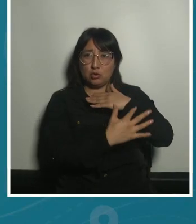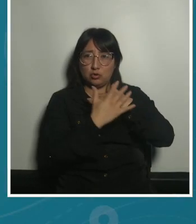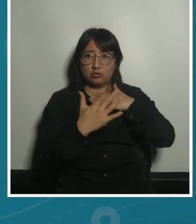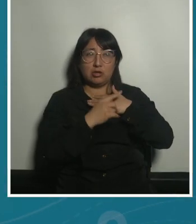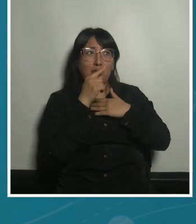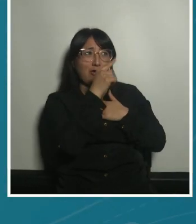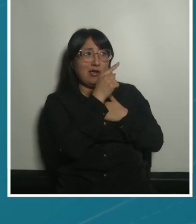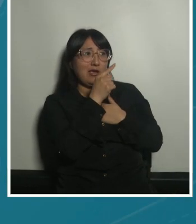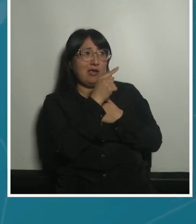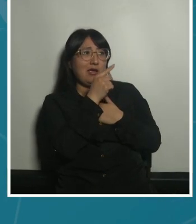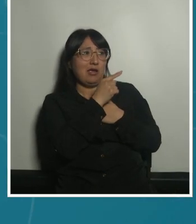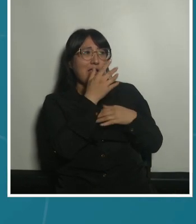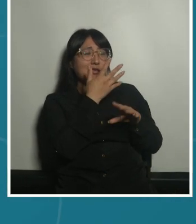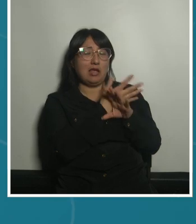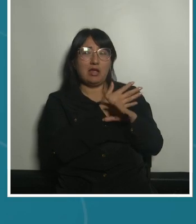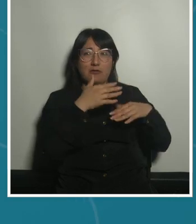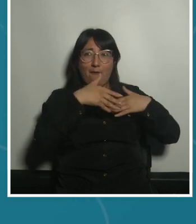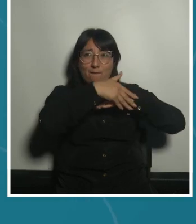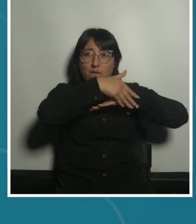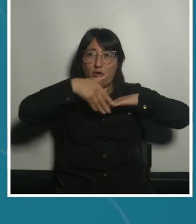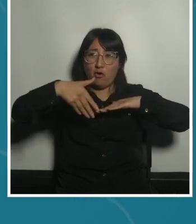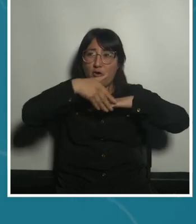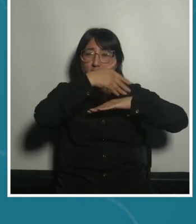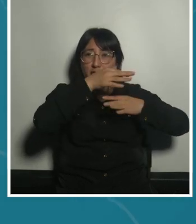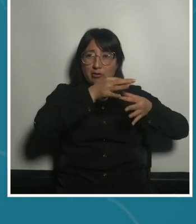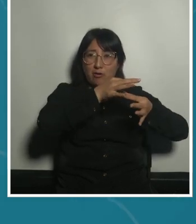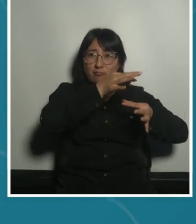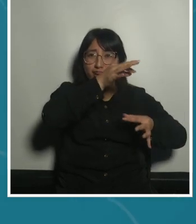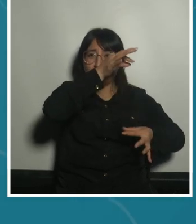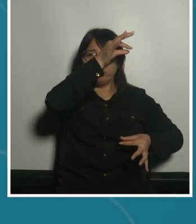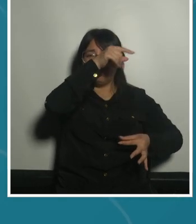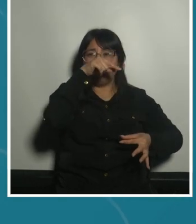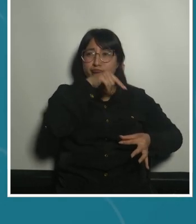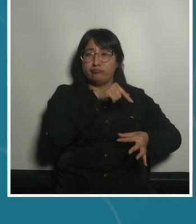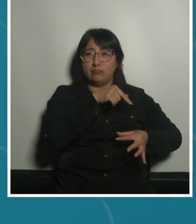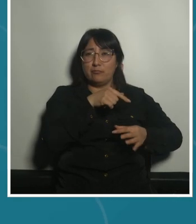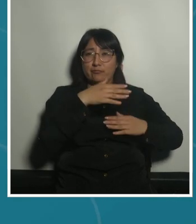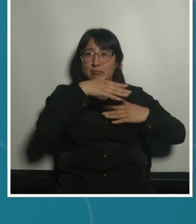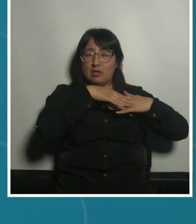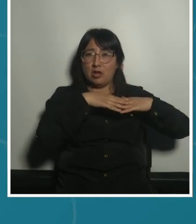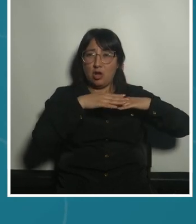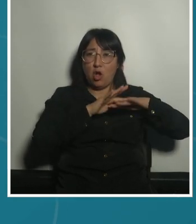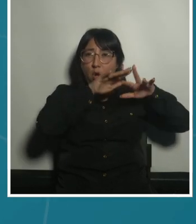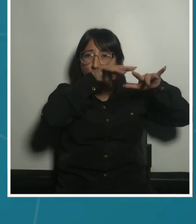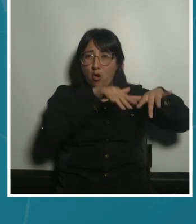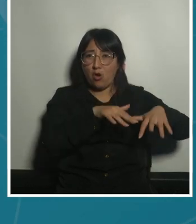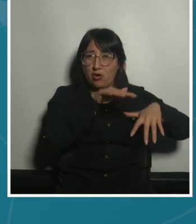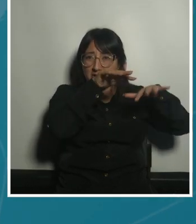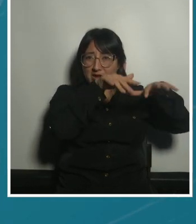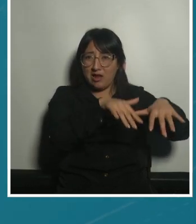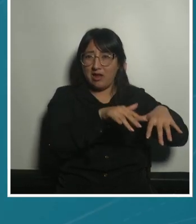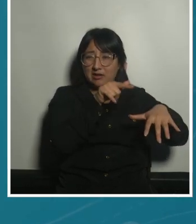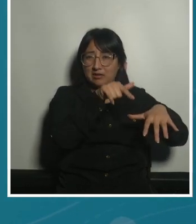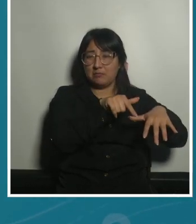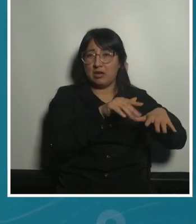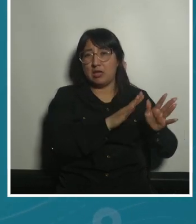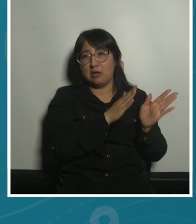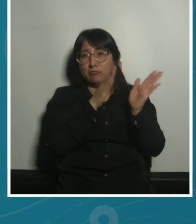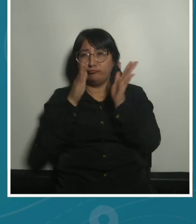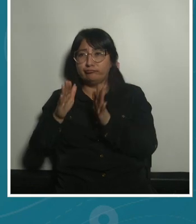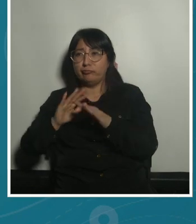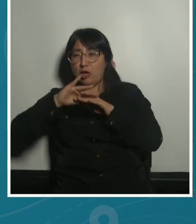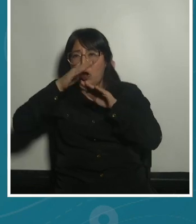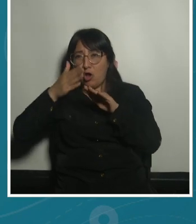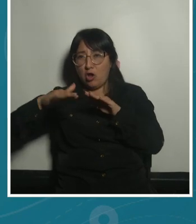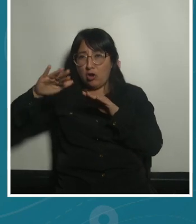llega prácticamente nuestro borde costero, que es más o menos la interacción oleaje-playa-duna, que es la zona intermareal. Y la